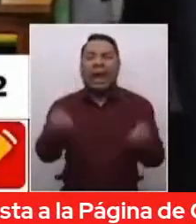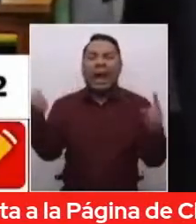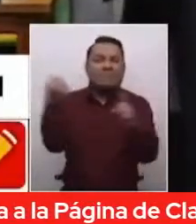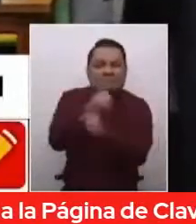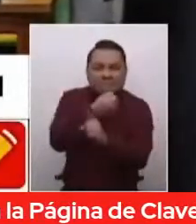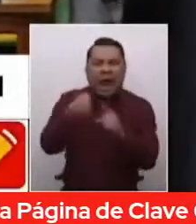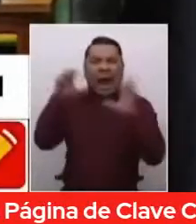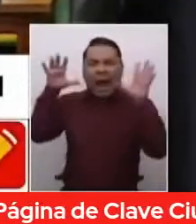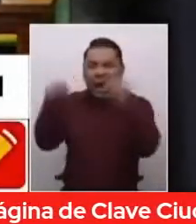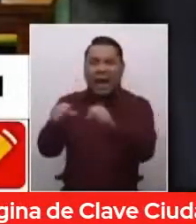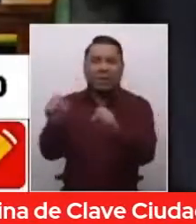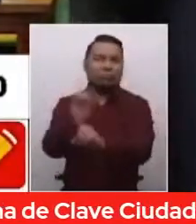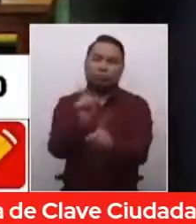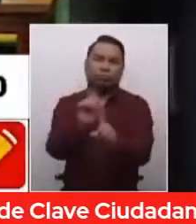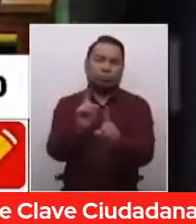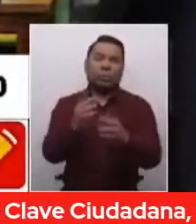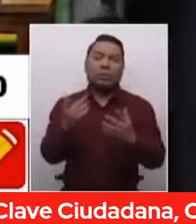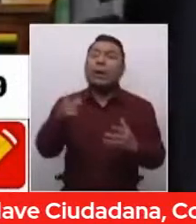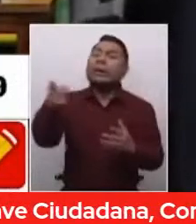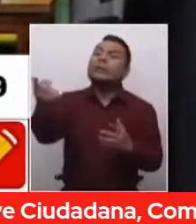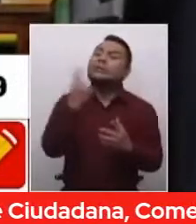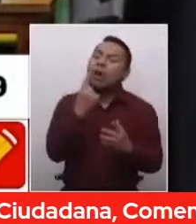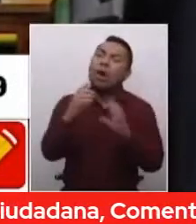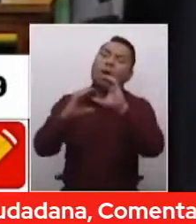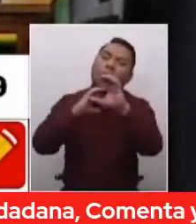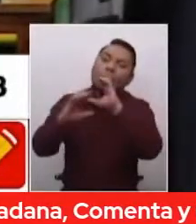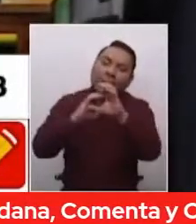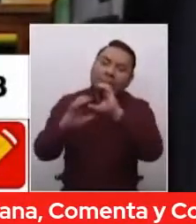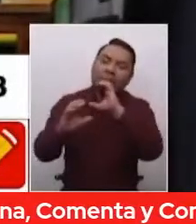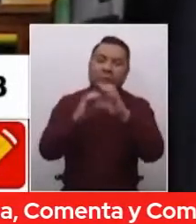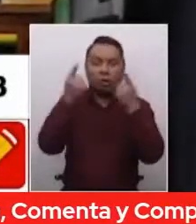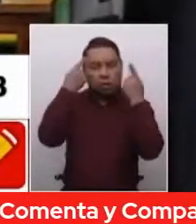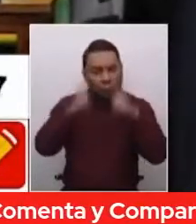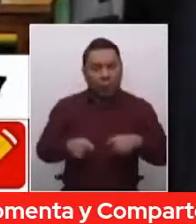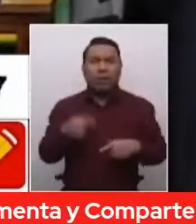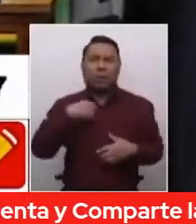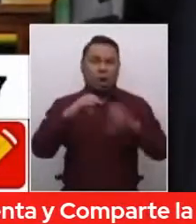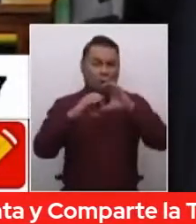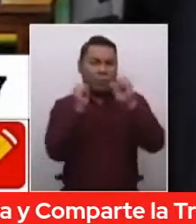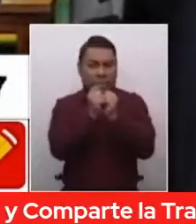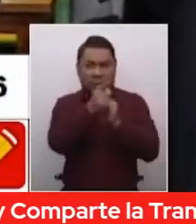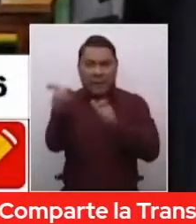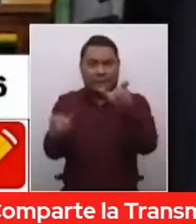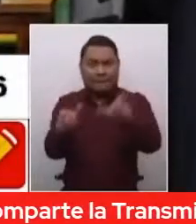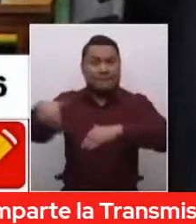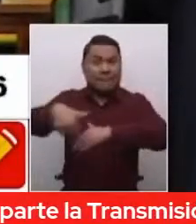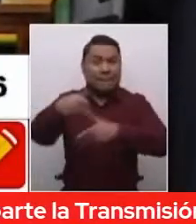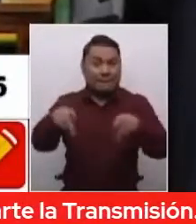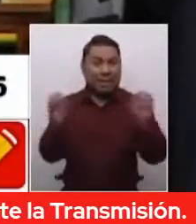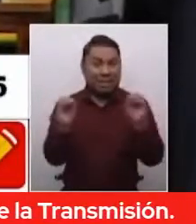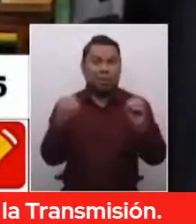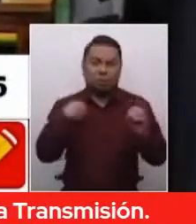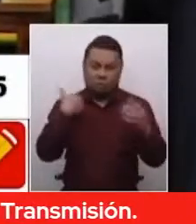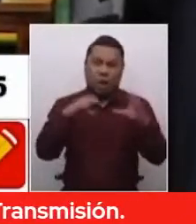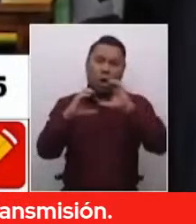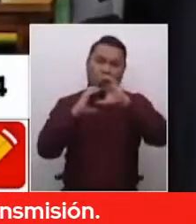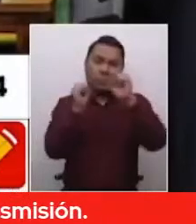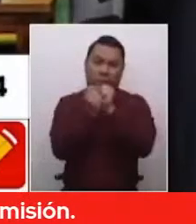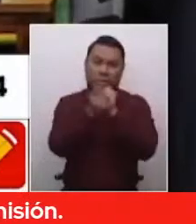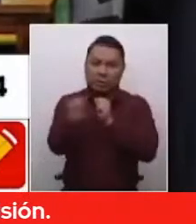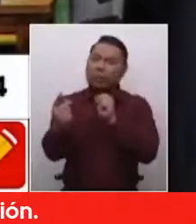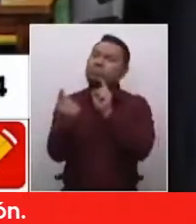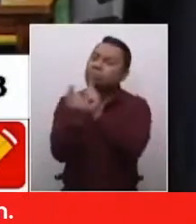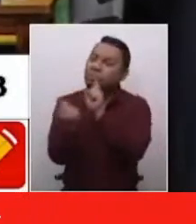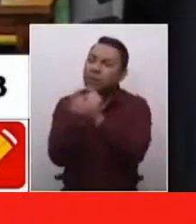esta quiere decir que vamos a llegar a un acuerdo, a una conversación. Yo he conversado constantemente con los ambulantes y con los comerciantes, ¿no?